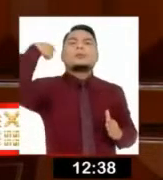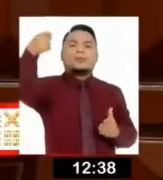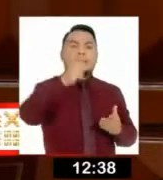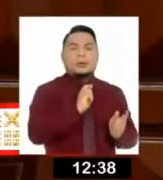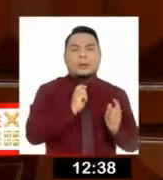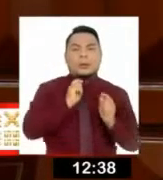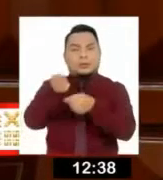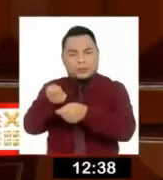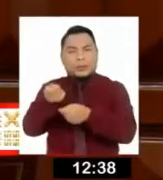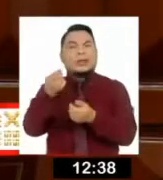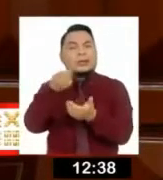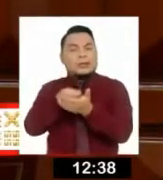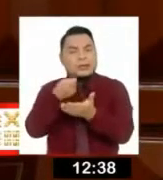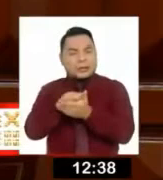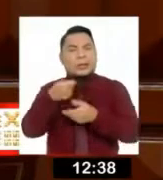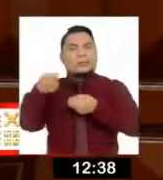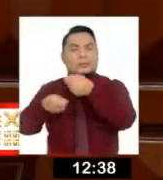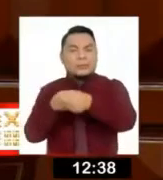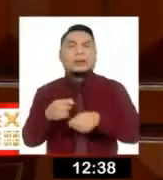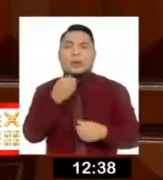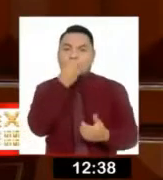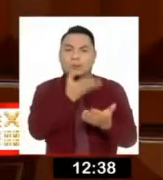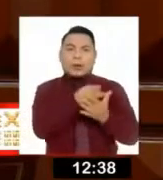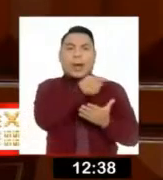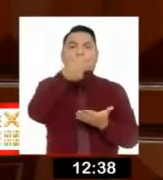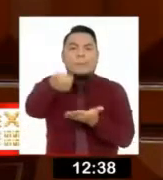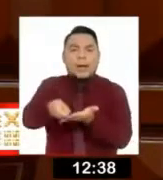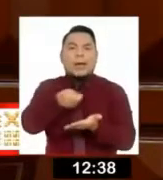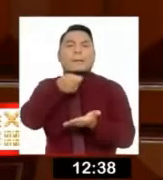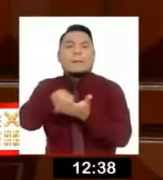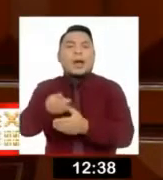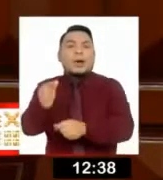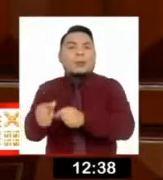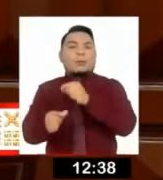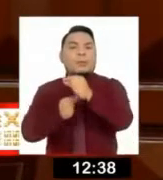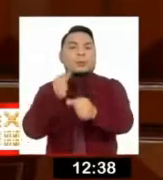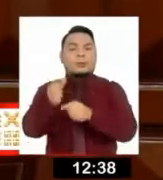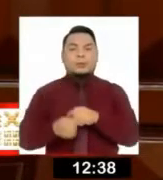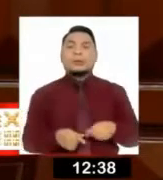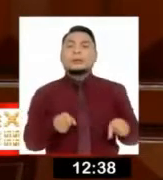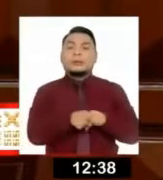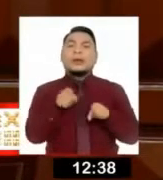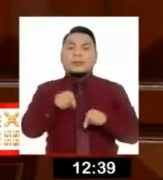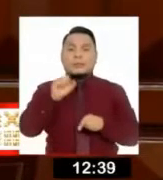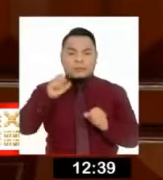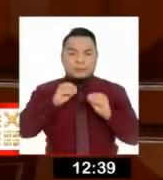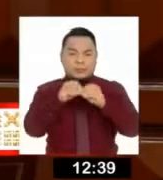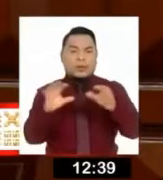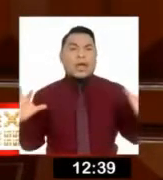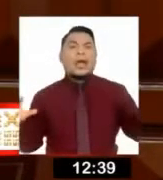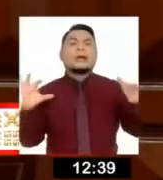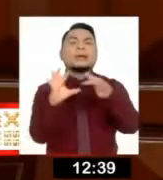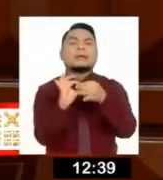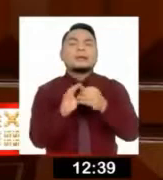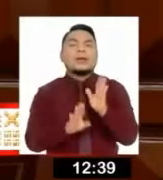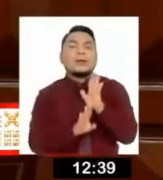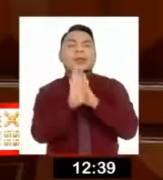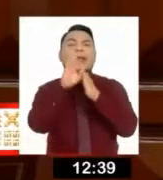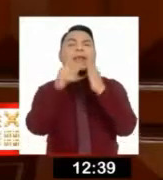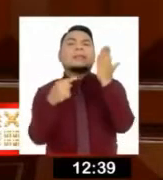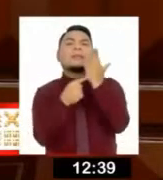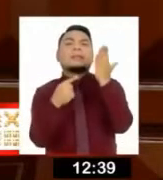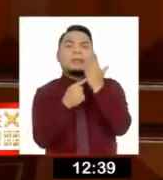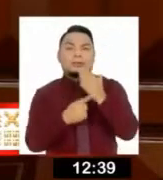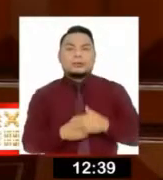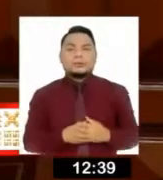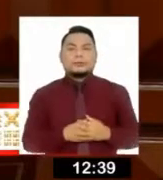prestigio de ellas como buenos pagadores. Se desarrollarán alianzas estratégicas para el desarrollo tecnológico y